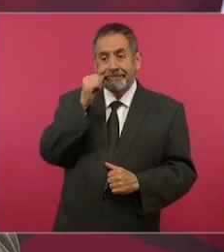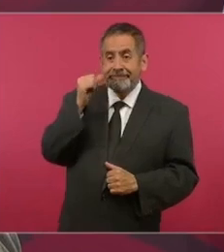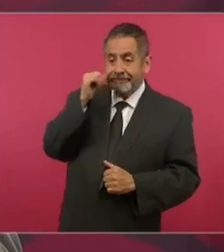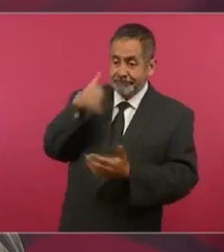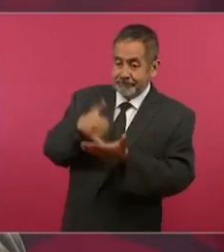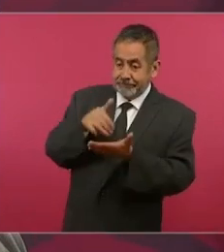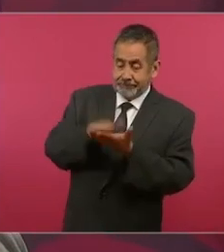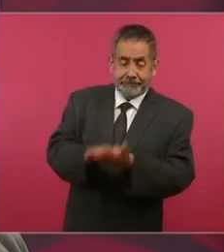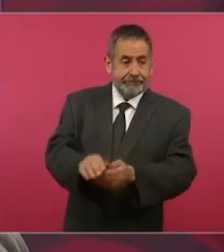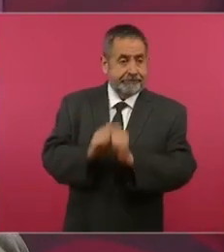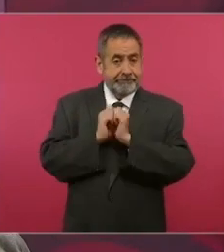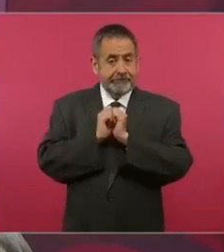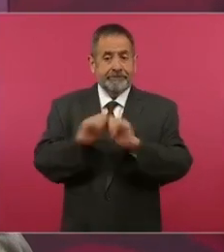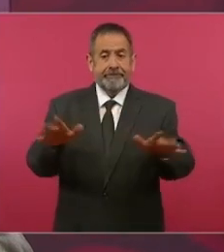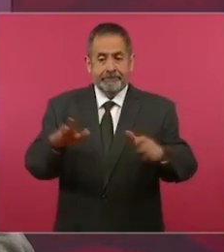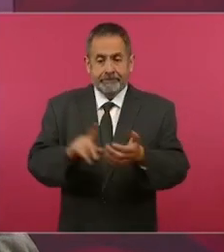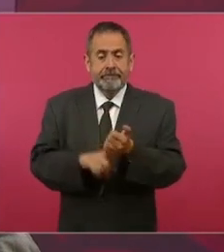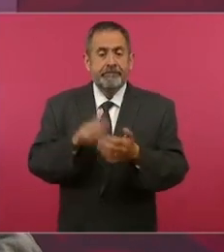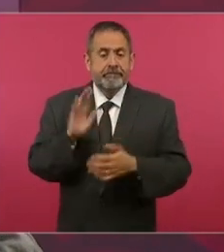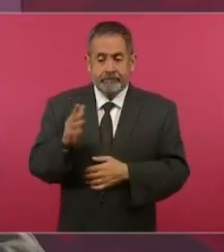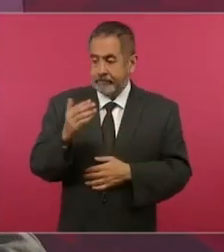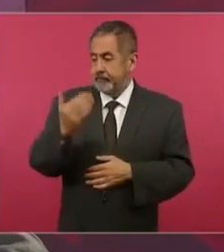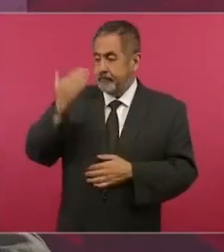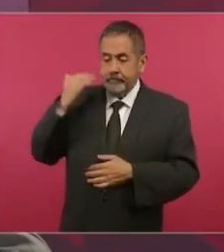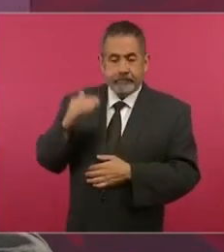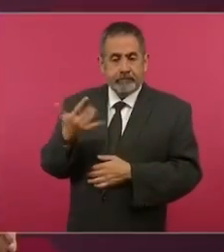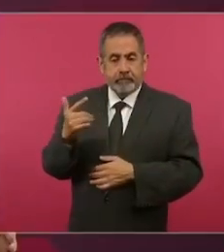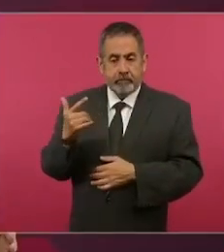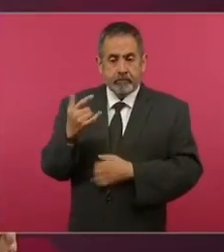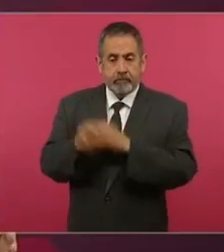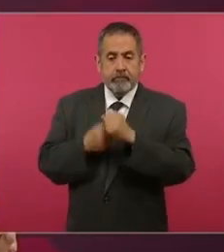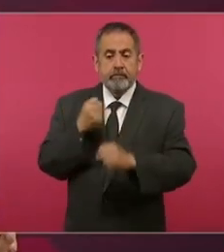conocer la que se levantó en julio del 22,